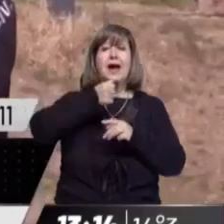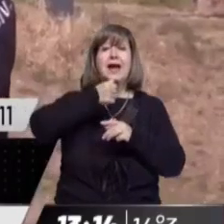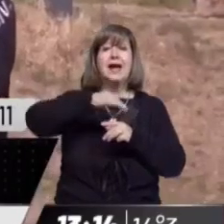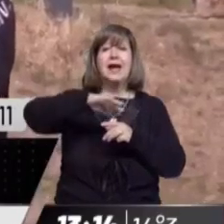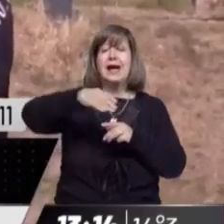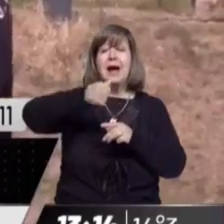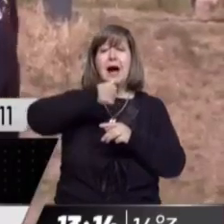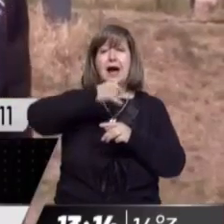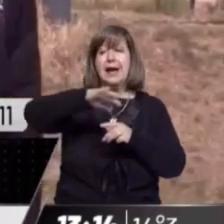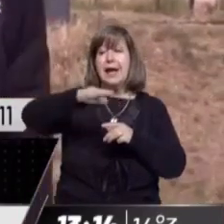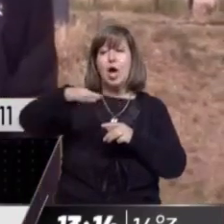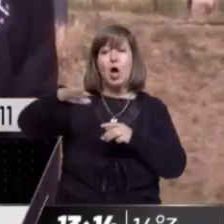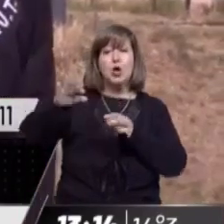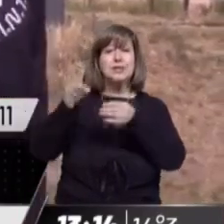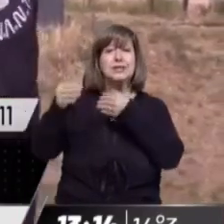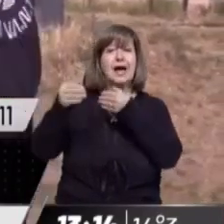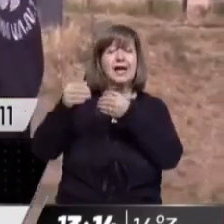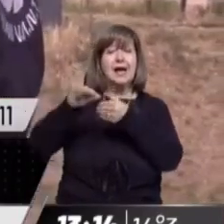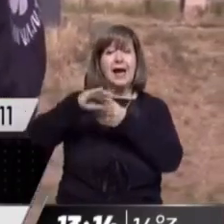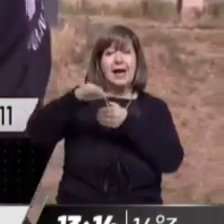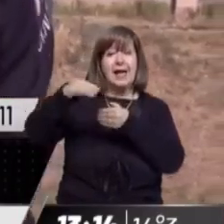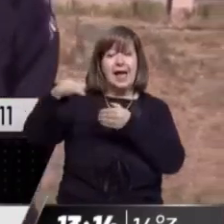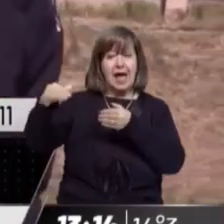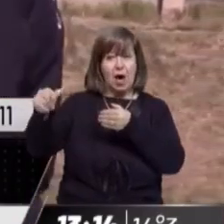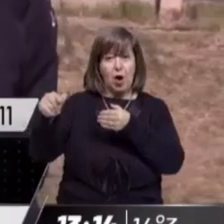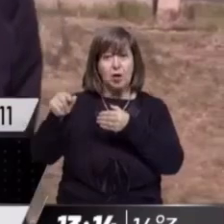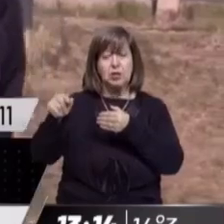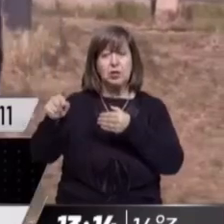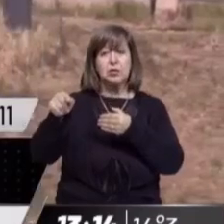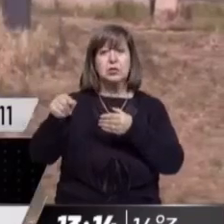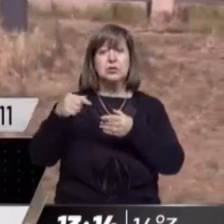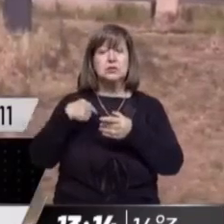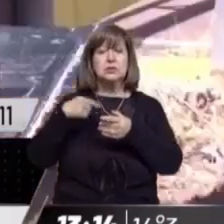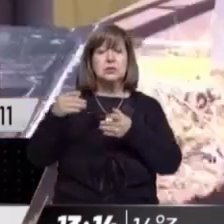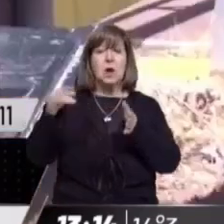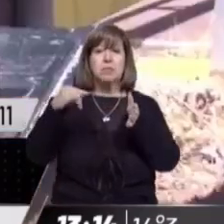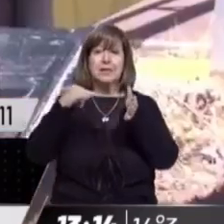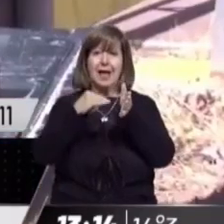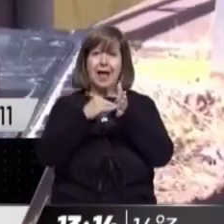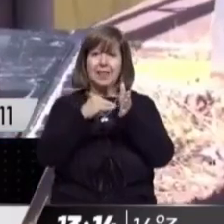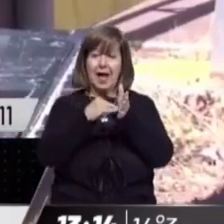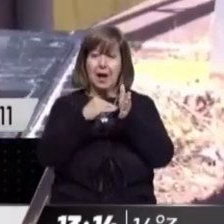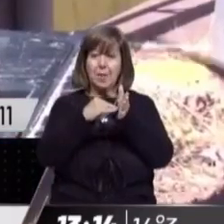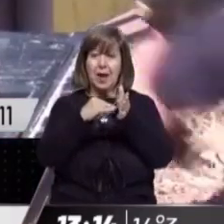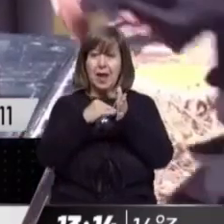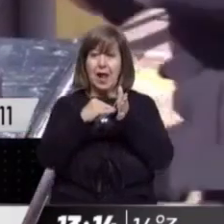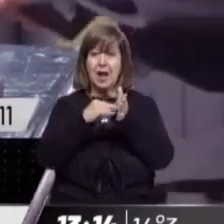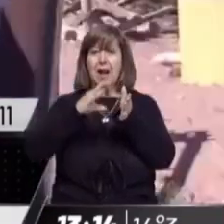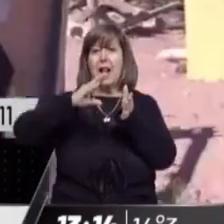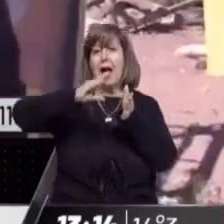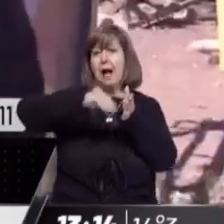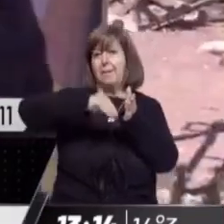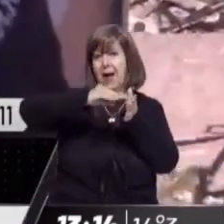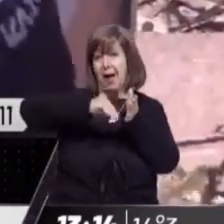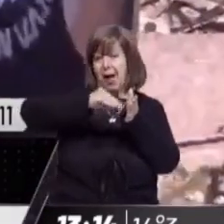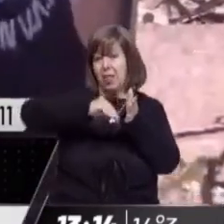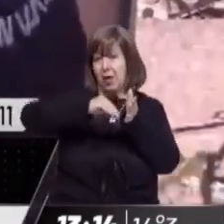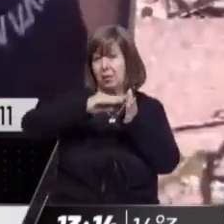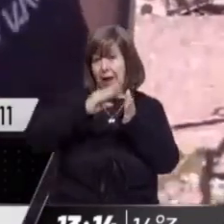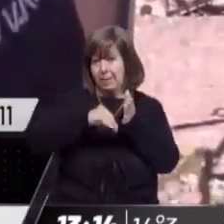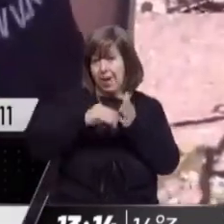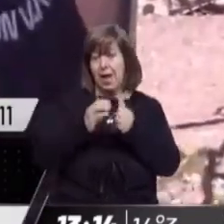se rastreó el celular y se llega hasta la terminal que es donde lo apaga como no tenía activado nada más no se puede rastrear más